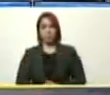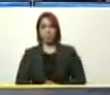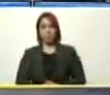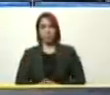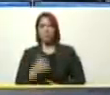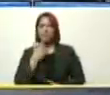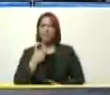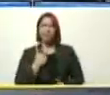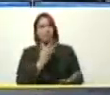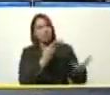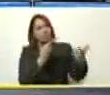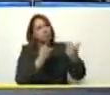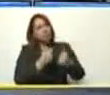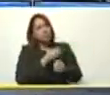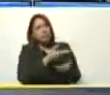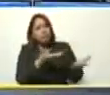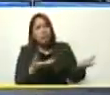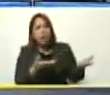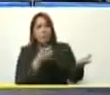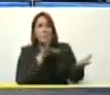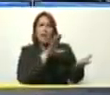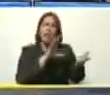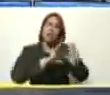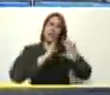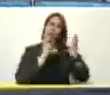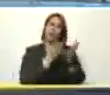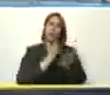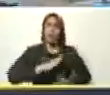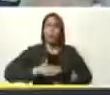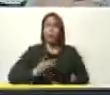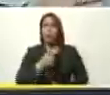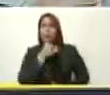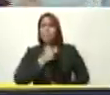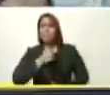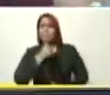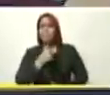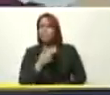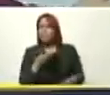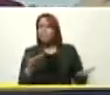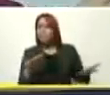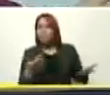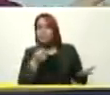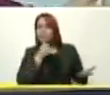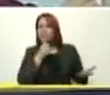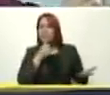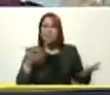Díganme ustedes, el país del mundo que puede aguantar eso. ¿Quién? ¿Quién?